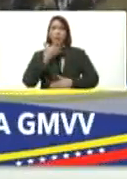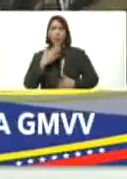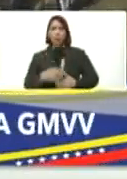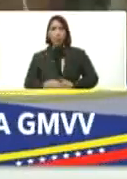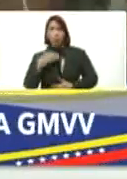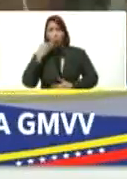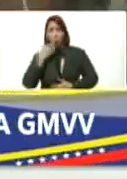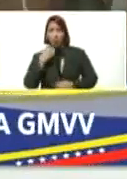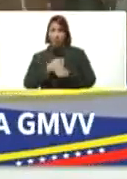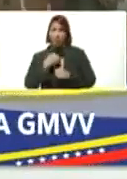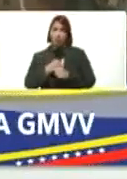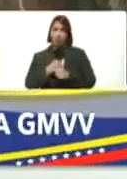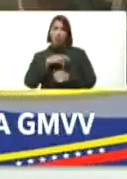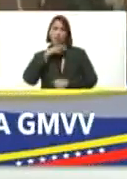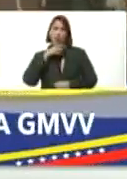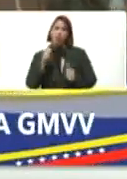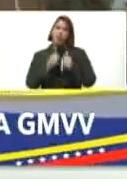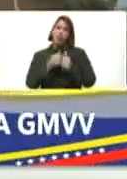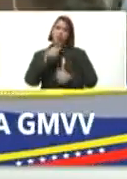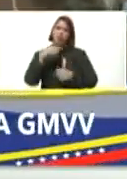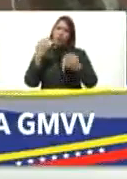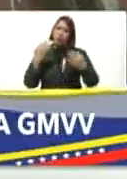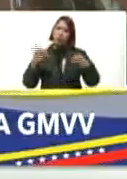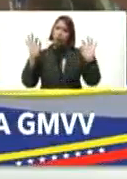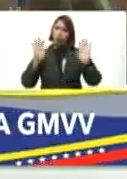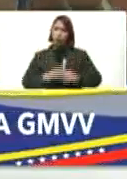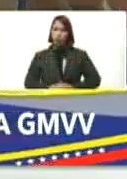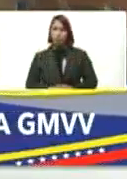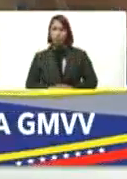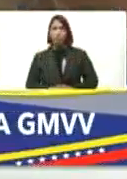joven obrera hablaba con esa naturalidad, con esa